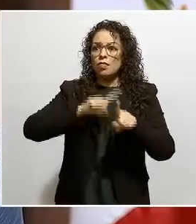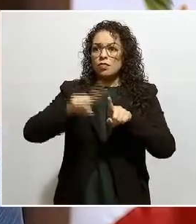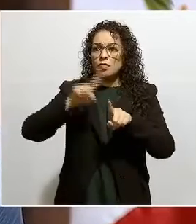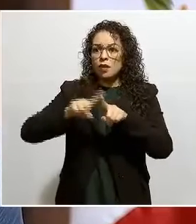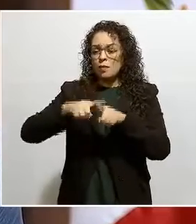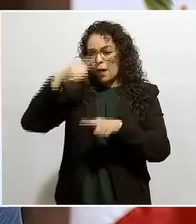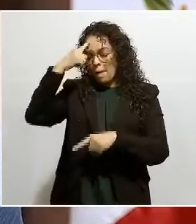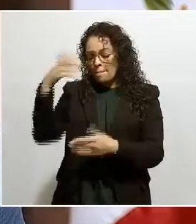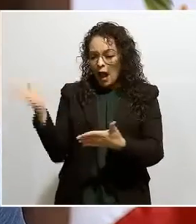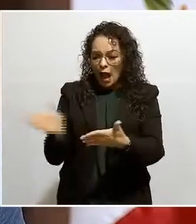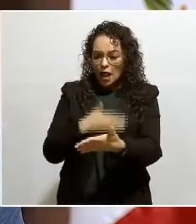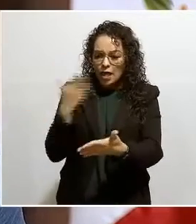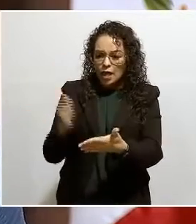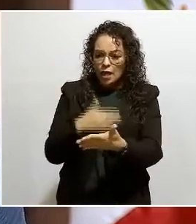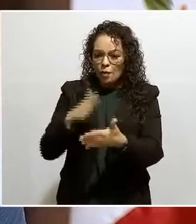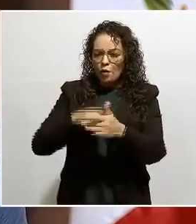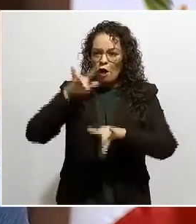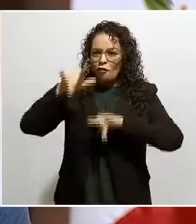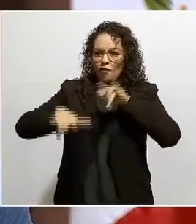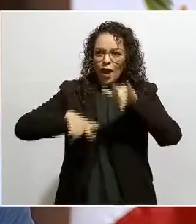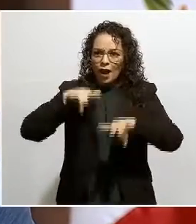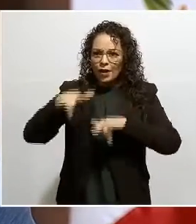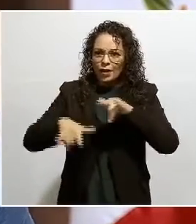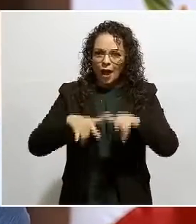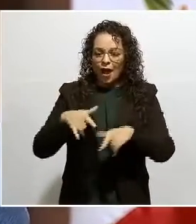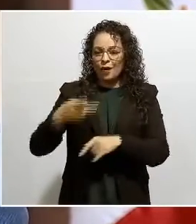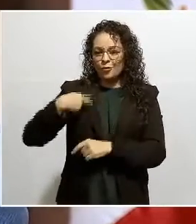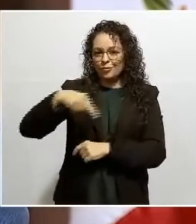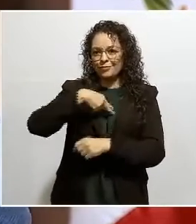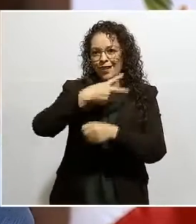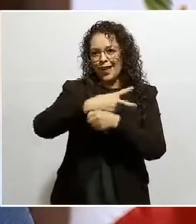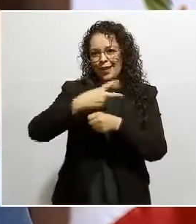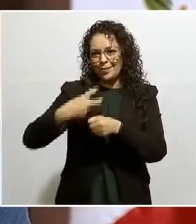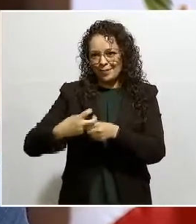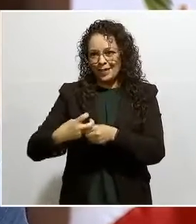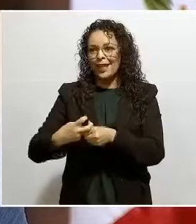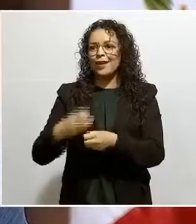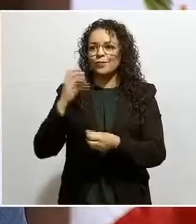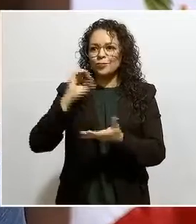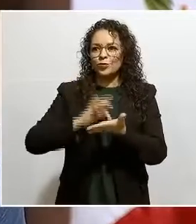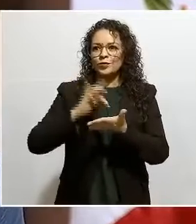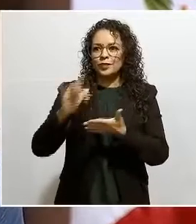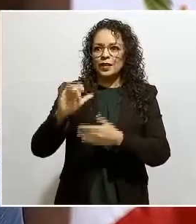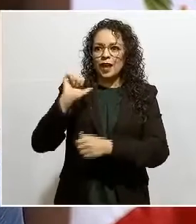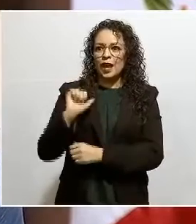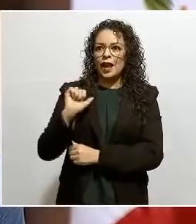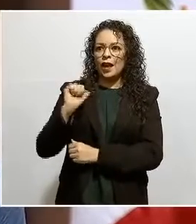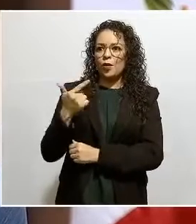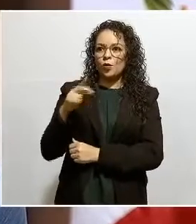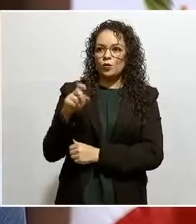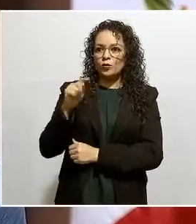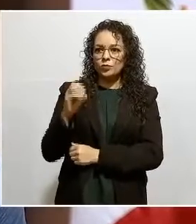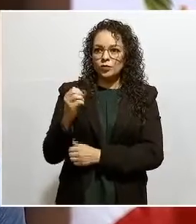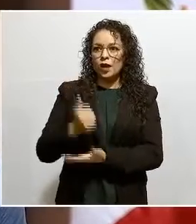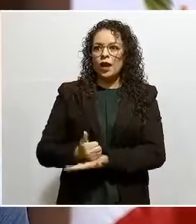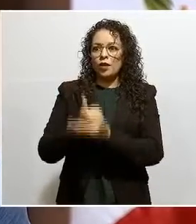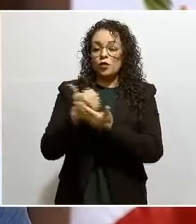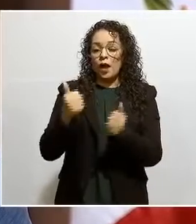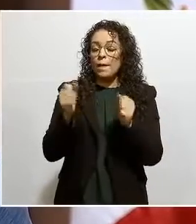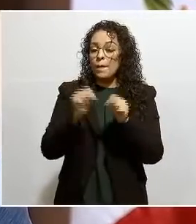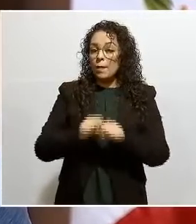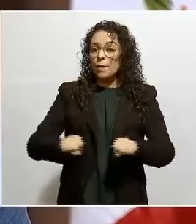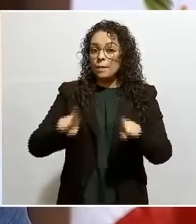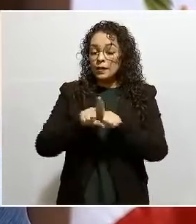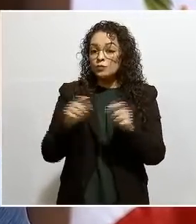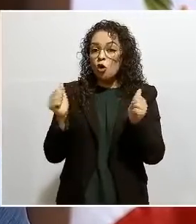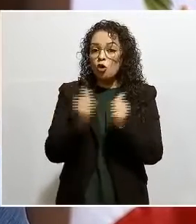Feria del Libro de La Habana, donde somos invitados de honor. Gracias, secretario Adán Augusto, por ayudarnos en esta misión, y al secretario de Marina.